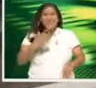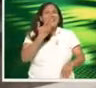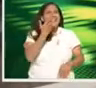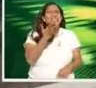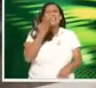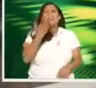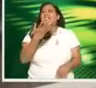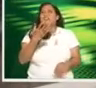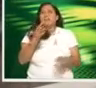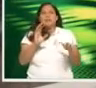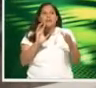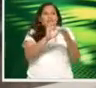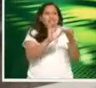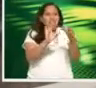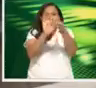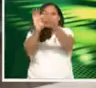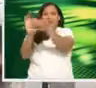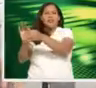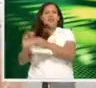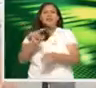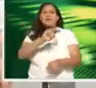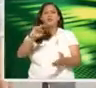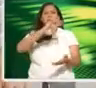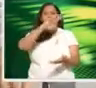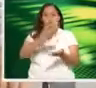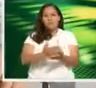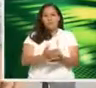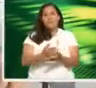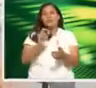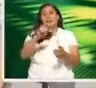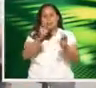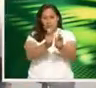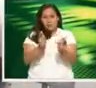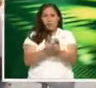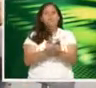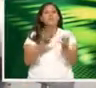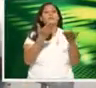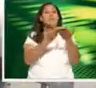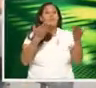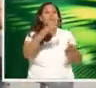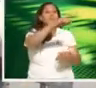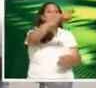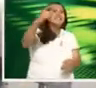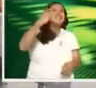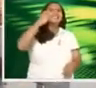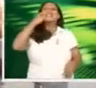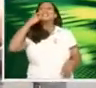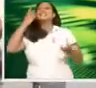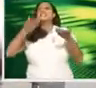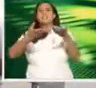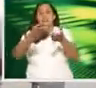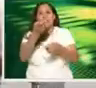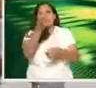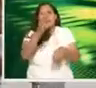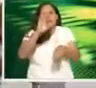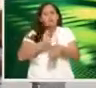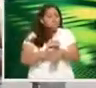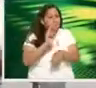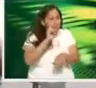para, ¿no? Y las tribus urbanas justamente nos permiten ver todo este movimiento, cómo nos